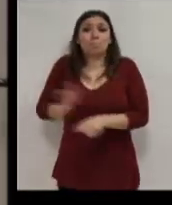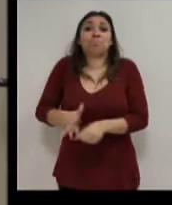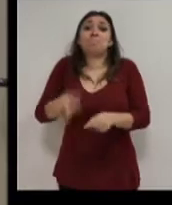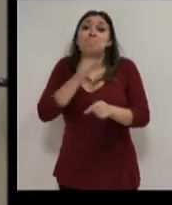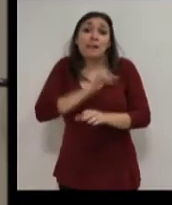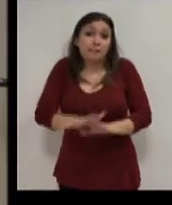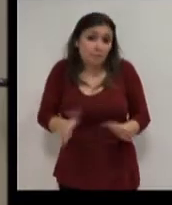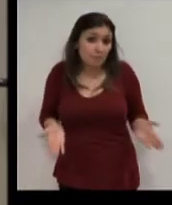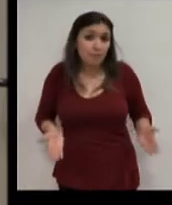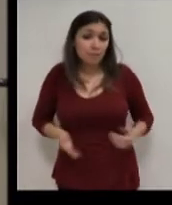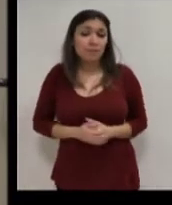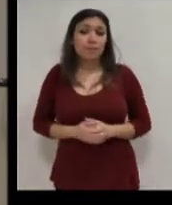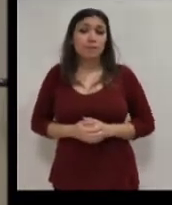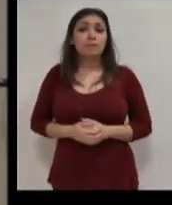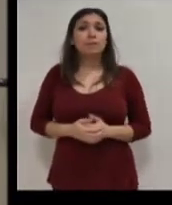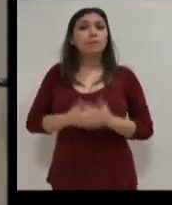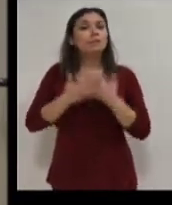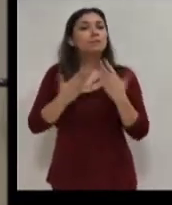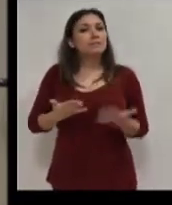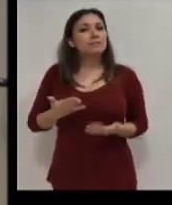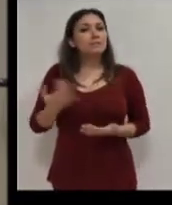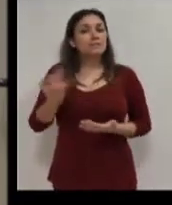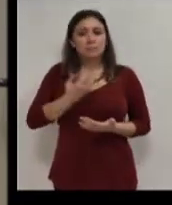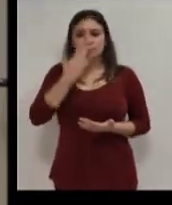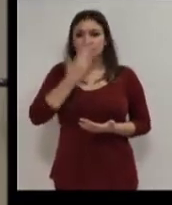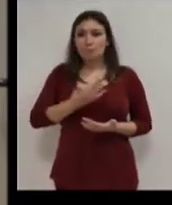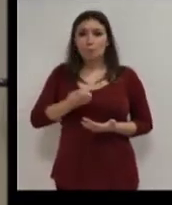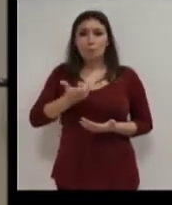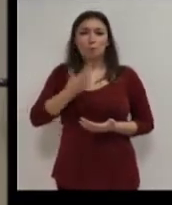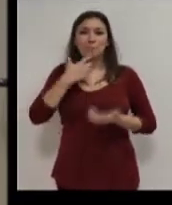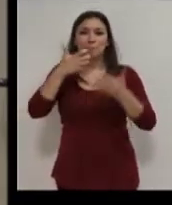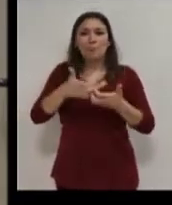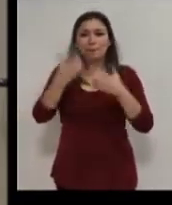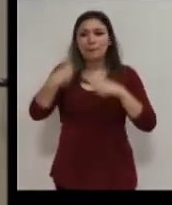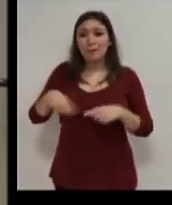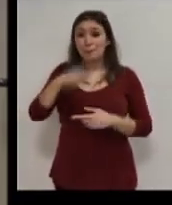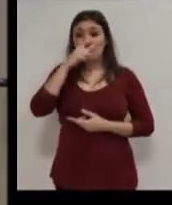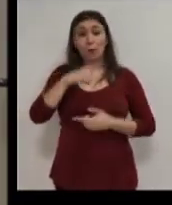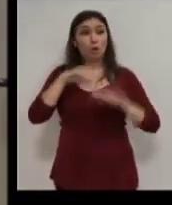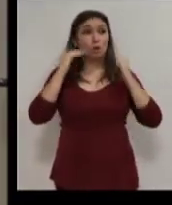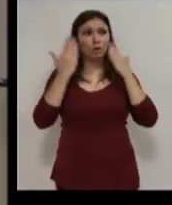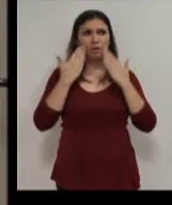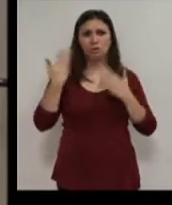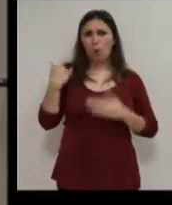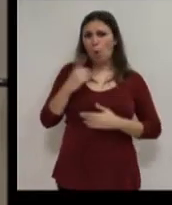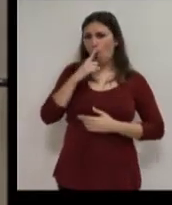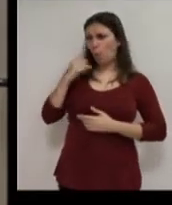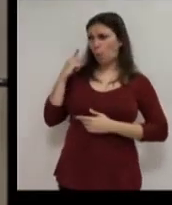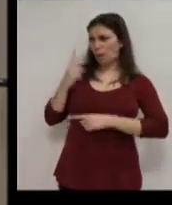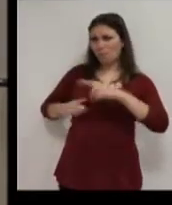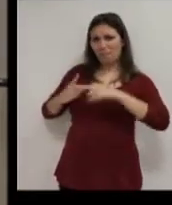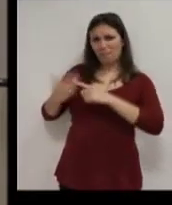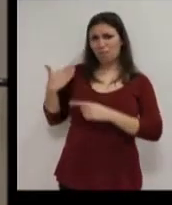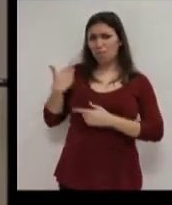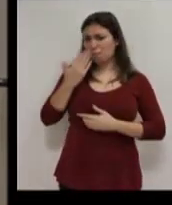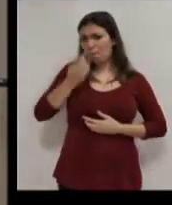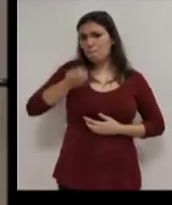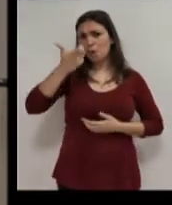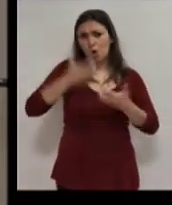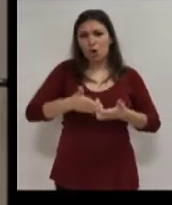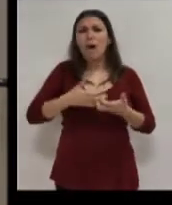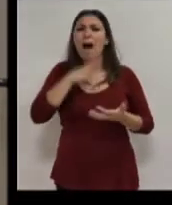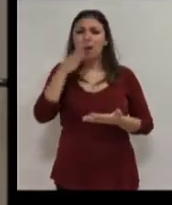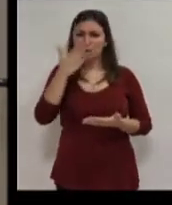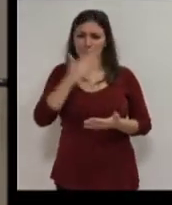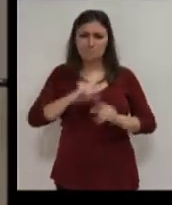sin resolver o mal resueltos. Y entonces ya pues es que hay escasísimos terminales. Me acuerdo cuando aquel congreso, que fue hace un año y medio, no